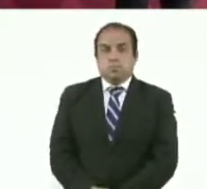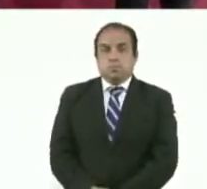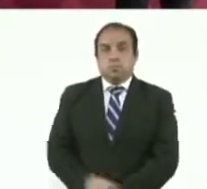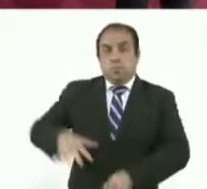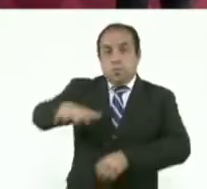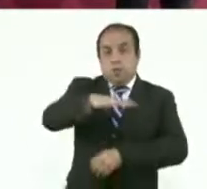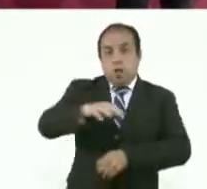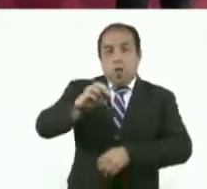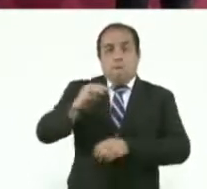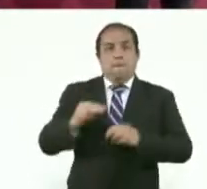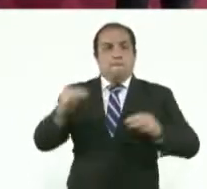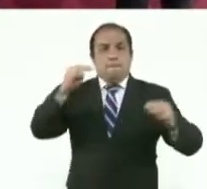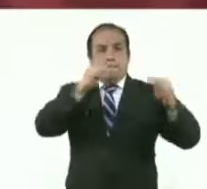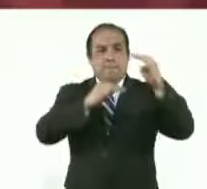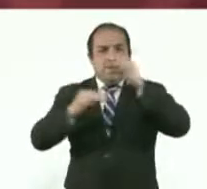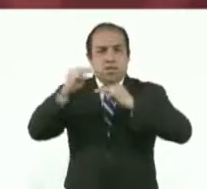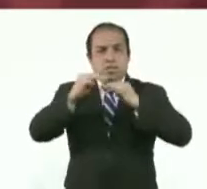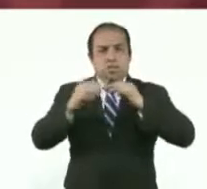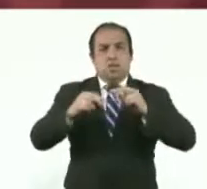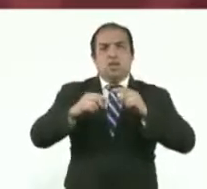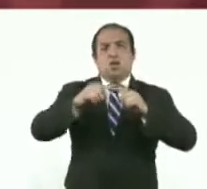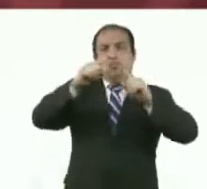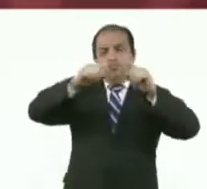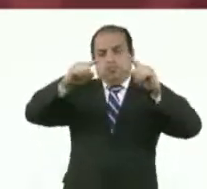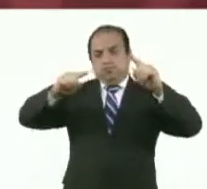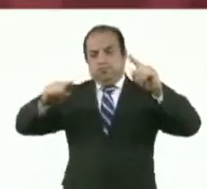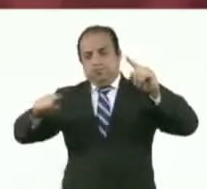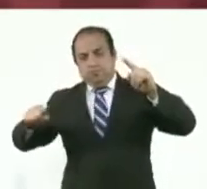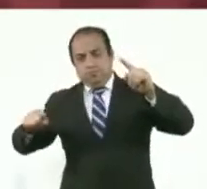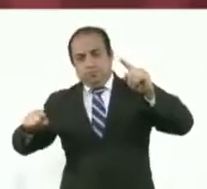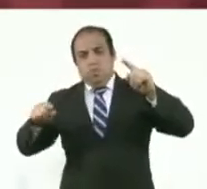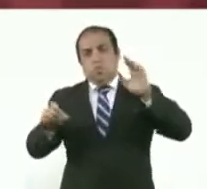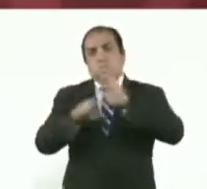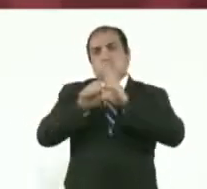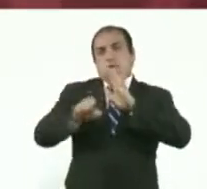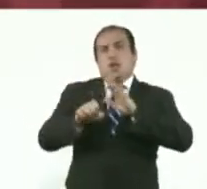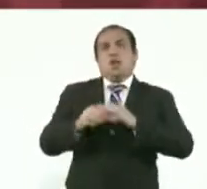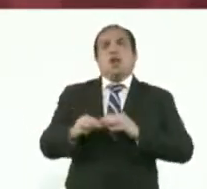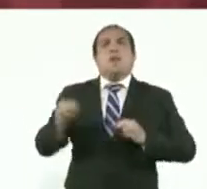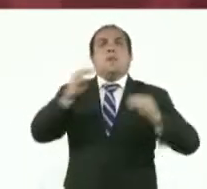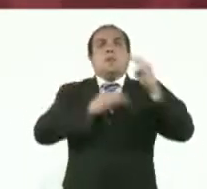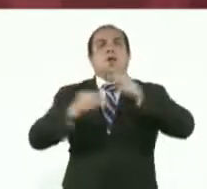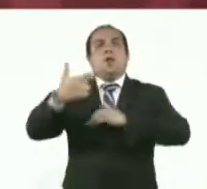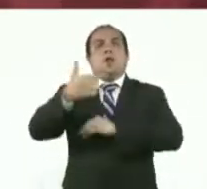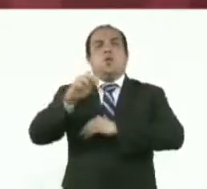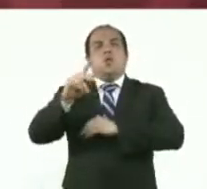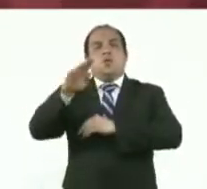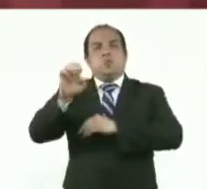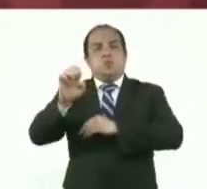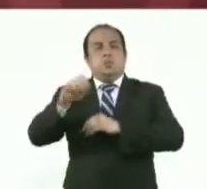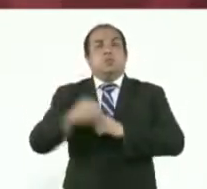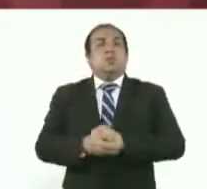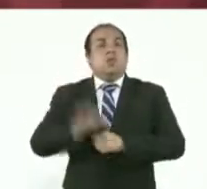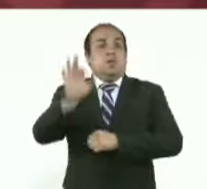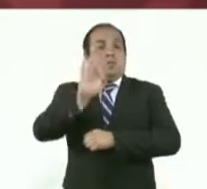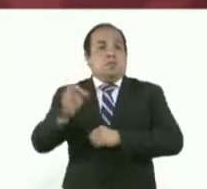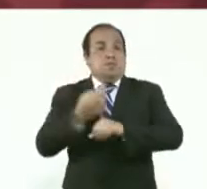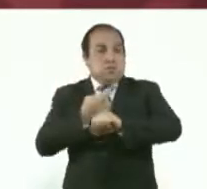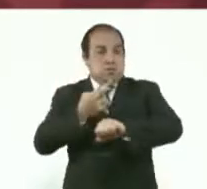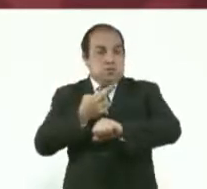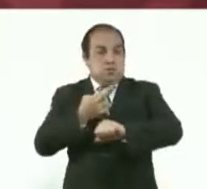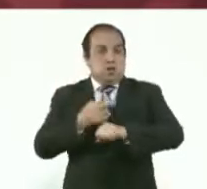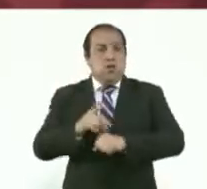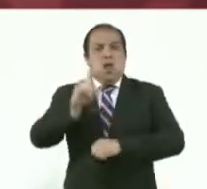En las zonas de montañas con altos desniveles, como lo que tenemos en la Sierra de Guadalupe, el porcentaje puede ser mayor.